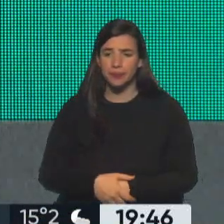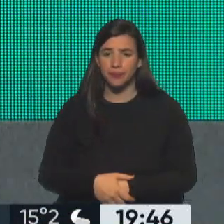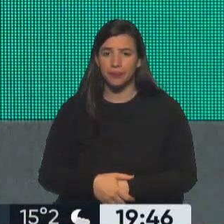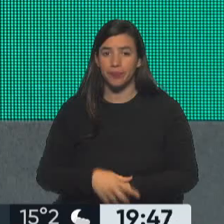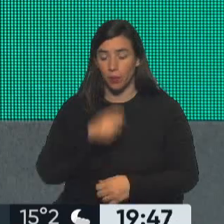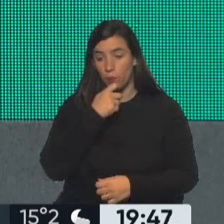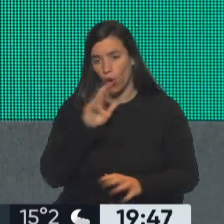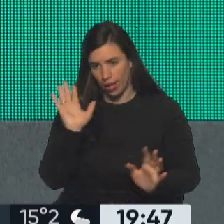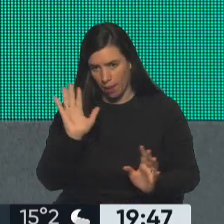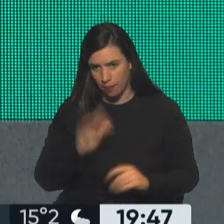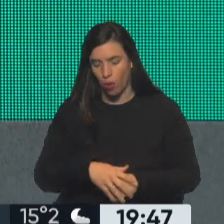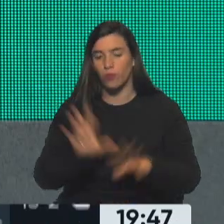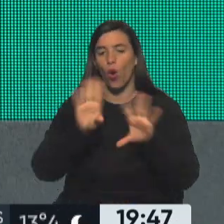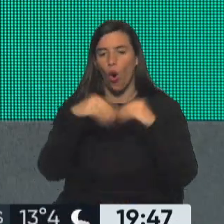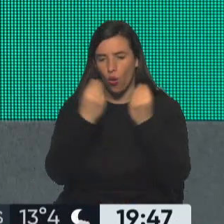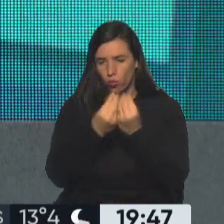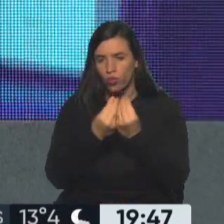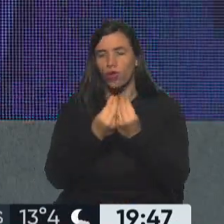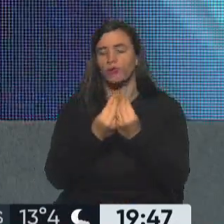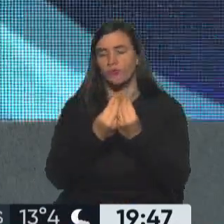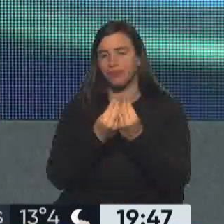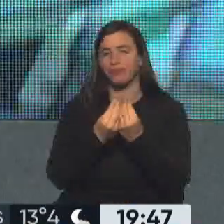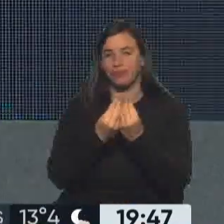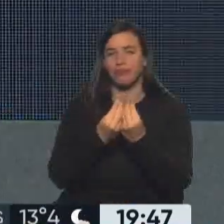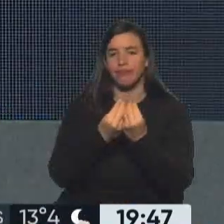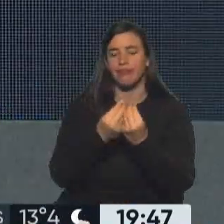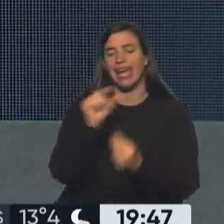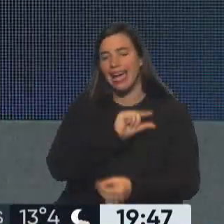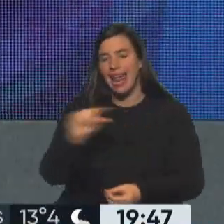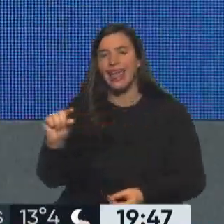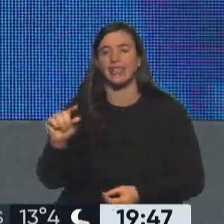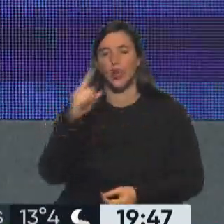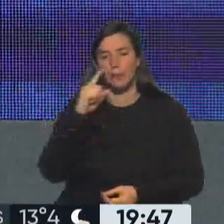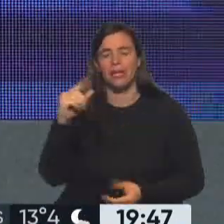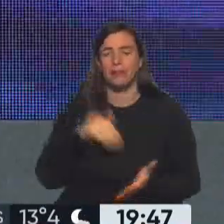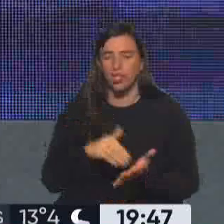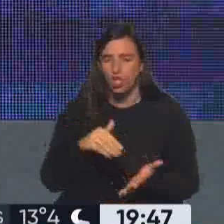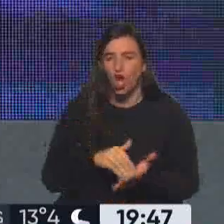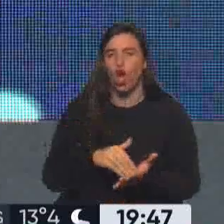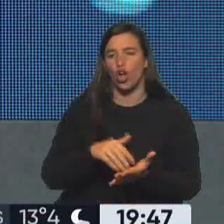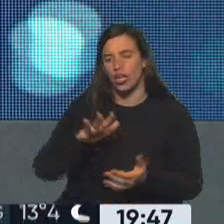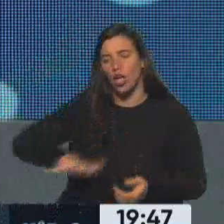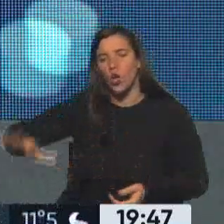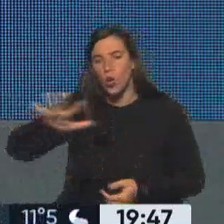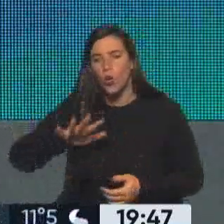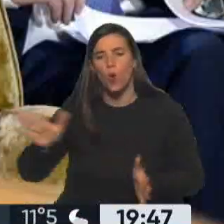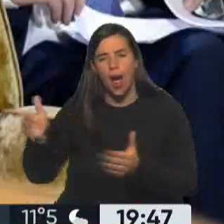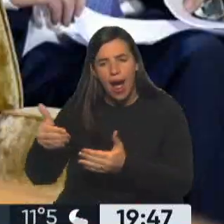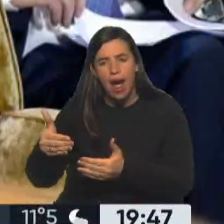Por ejemplo, conclusiones, las primeras horas, el crédito de los 1.000 millones, que la represa y, por ejemplo, a